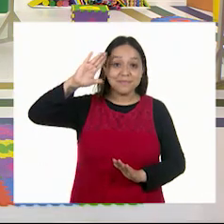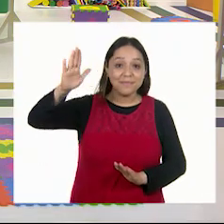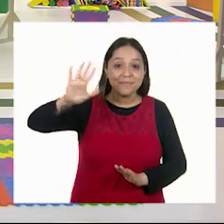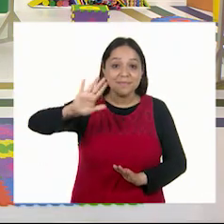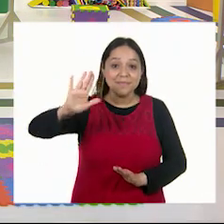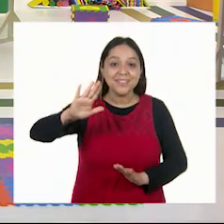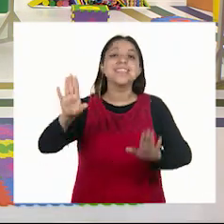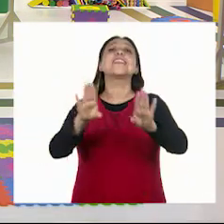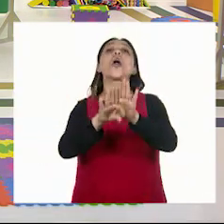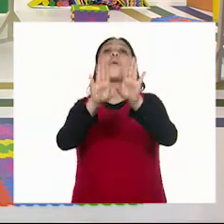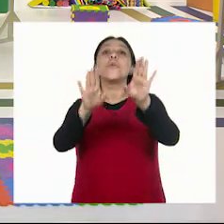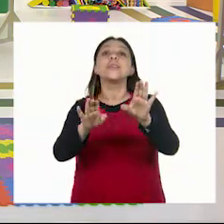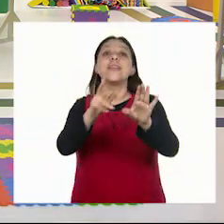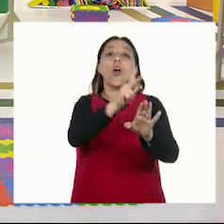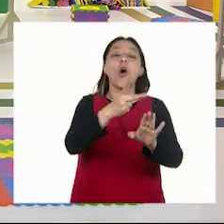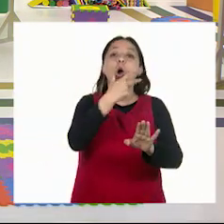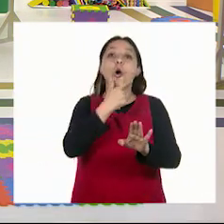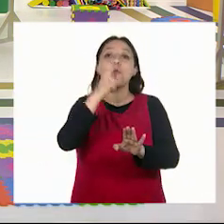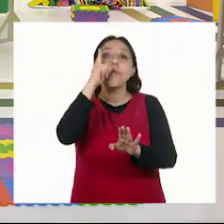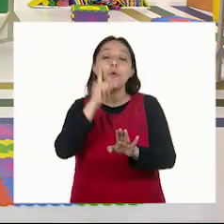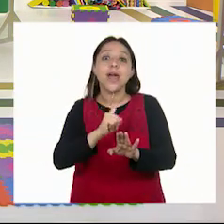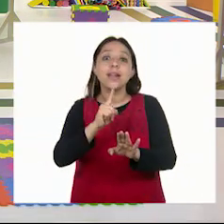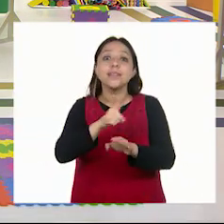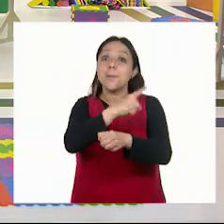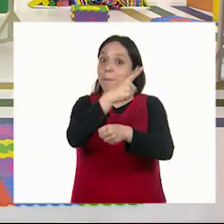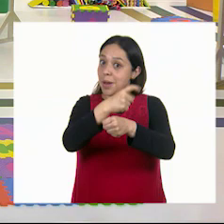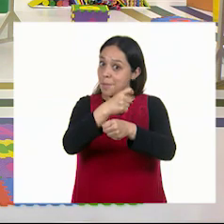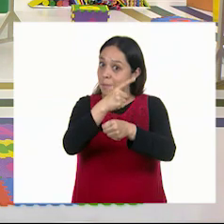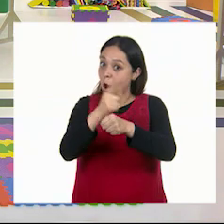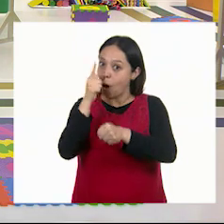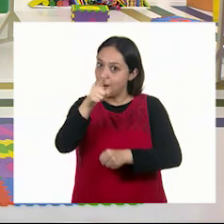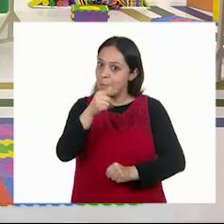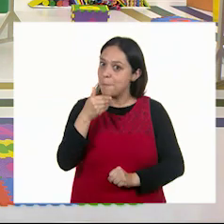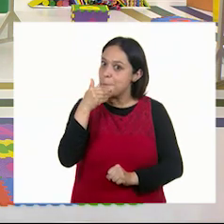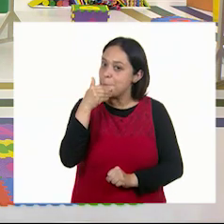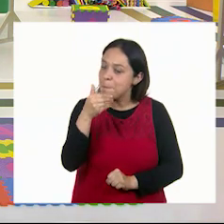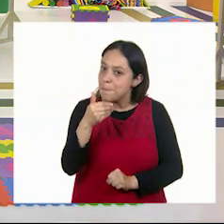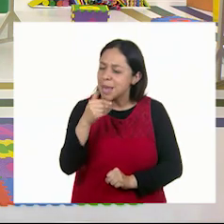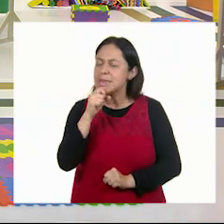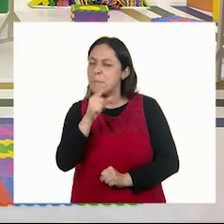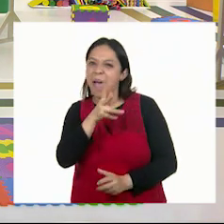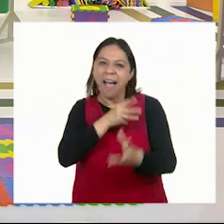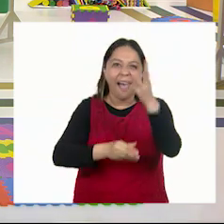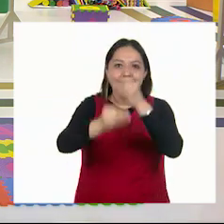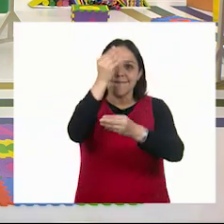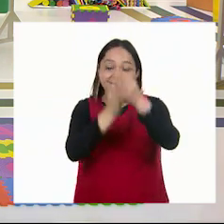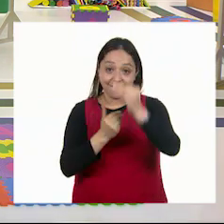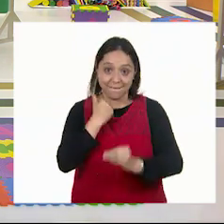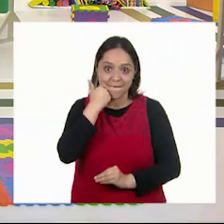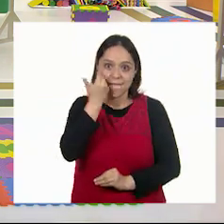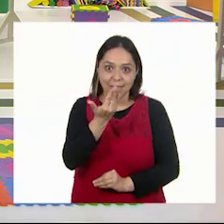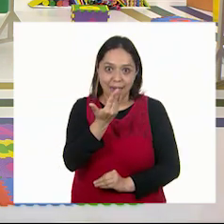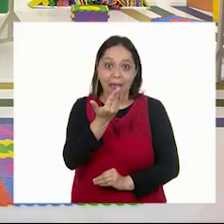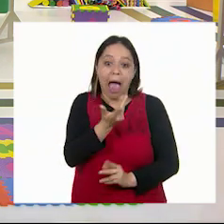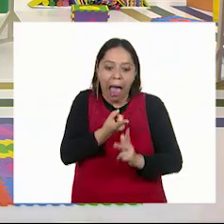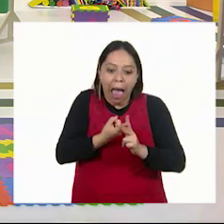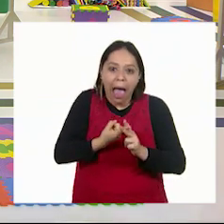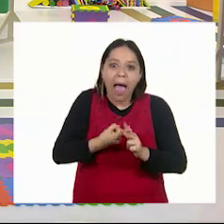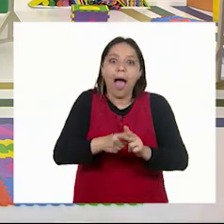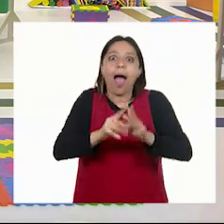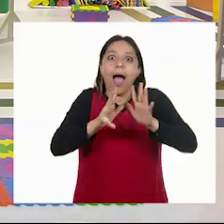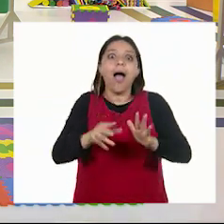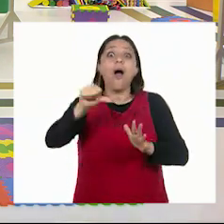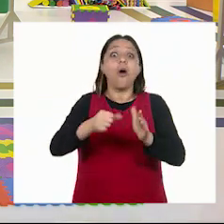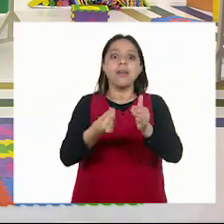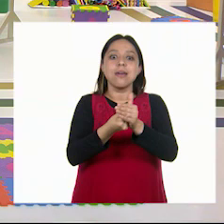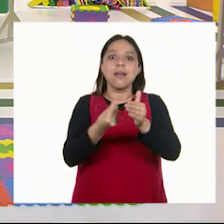¿Cómo están niñas y niños de primero de primaria? Espero que muy bien y con muchas ganas de aprender porque estamos a punto de comenzar nuestra